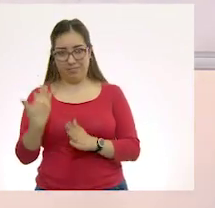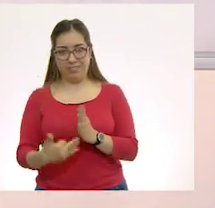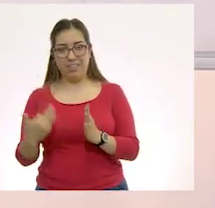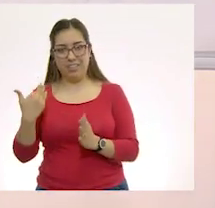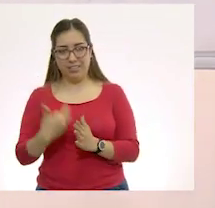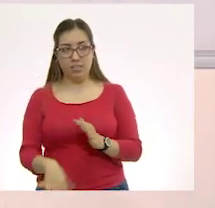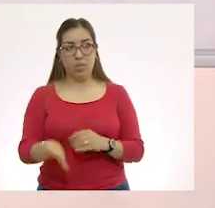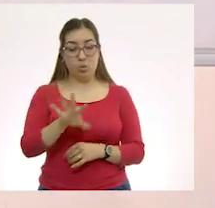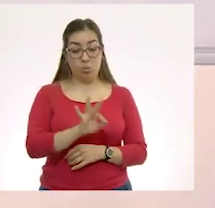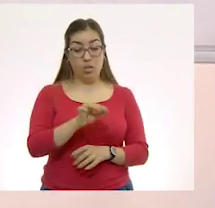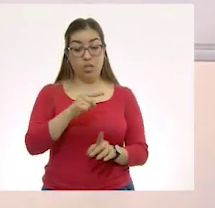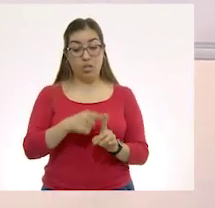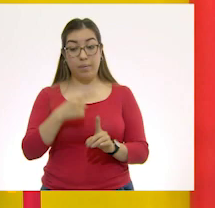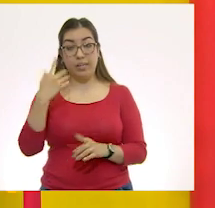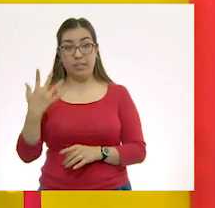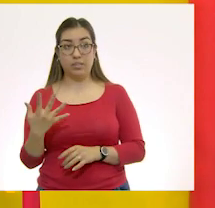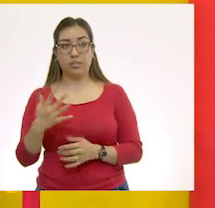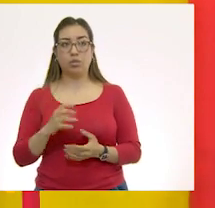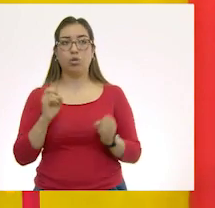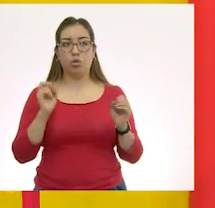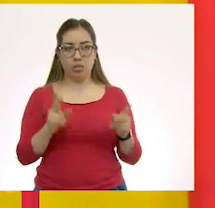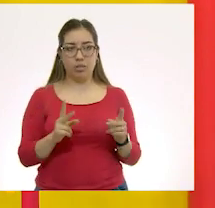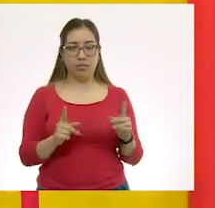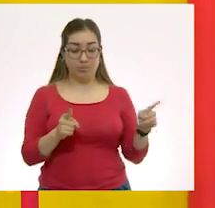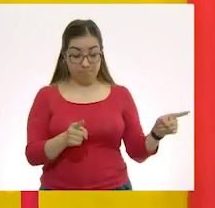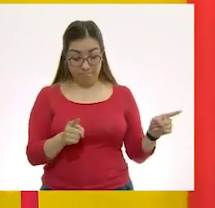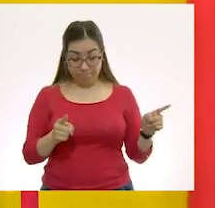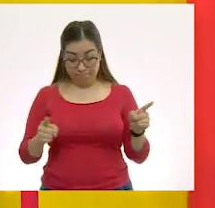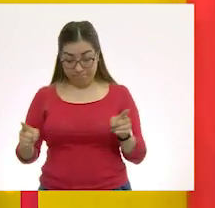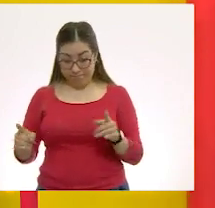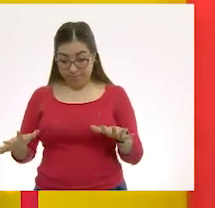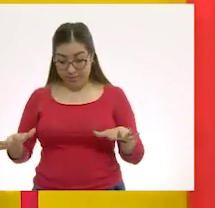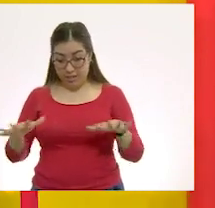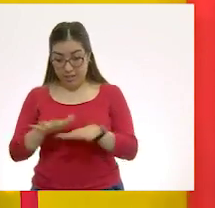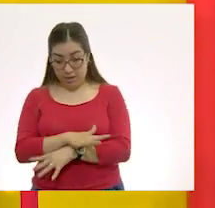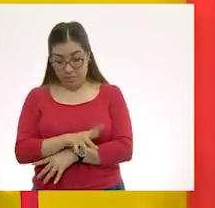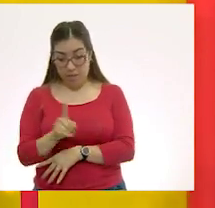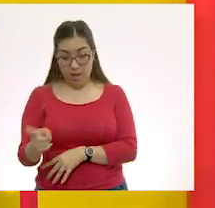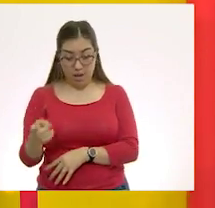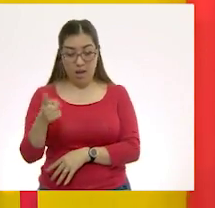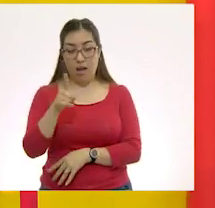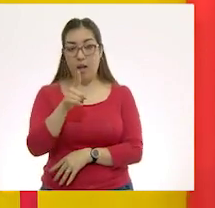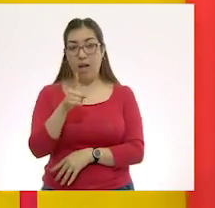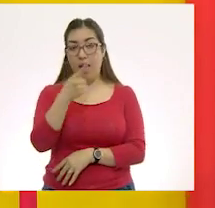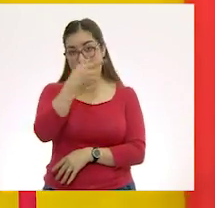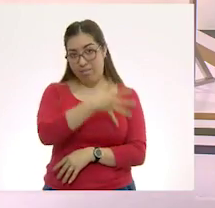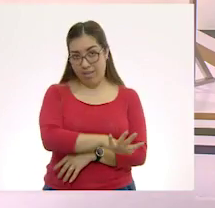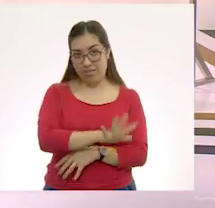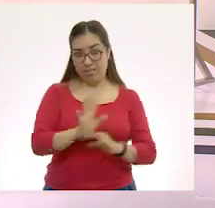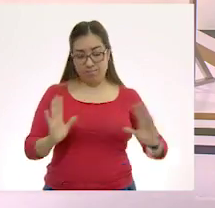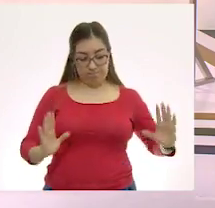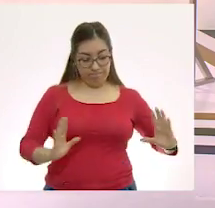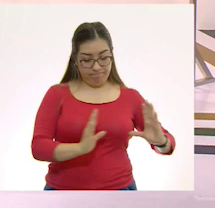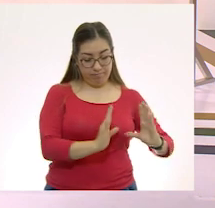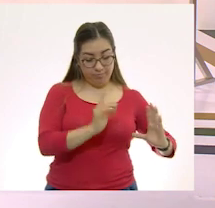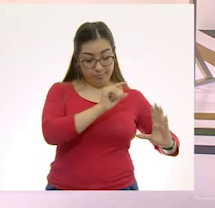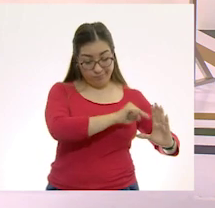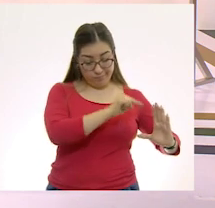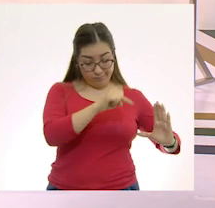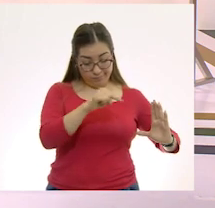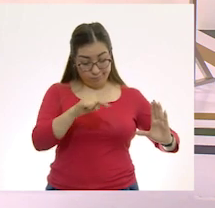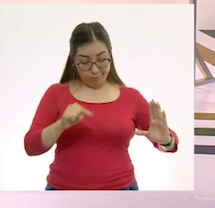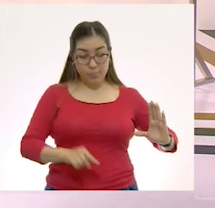40 más cinco cuánto es 40 5 cambiamos esto nuevamente por una decena y aquí tenemos